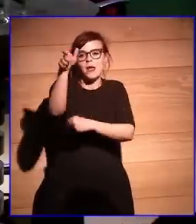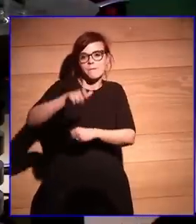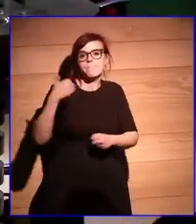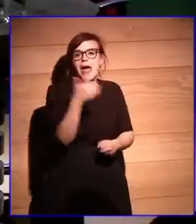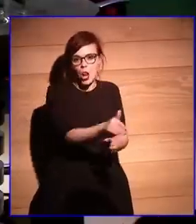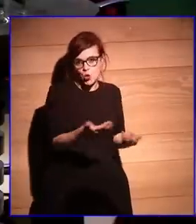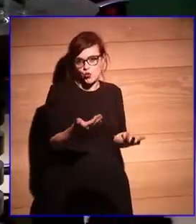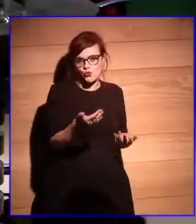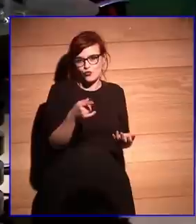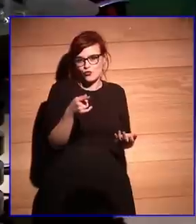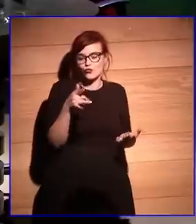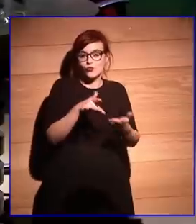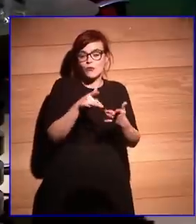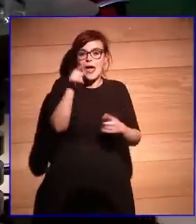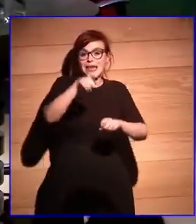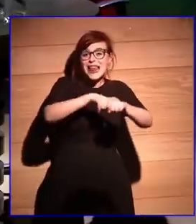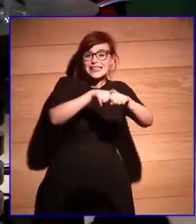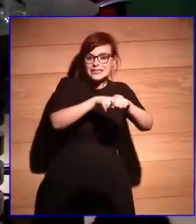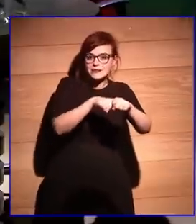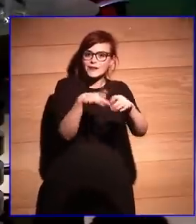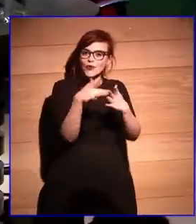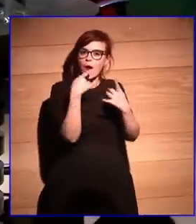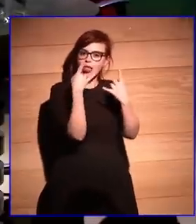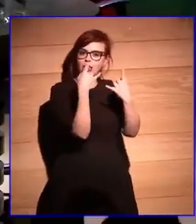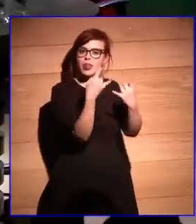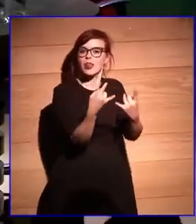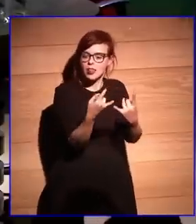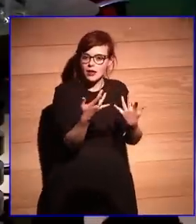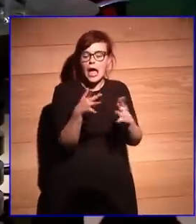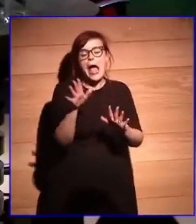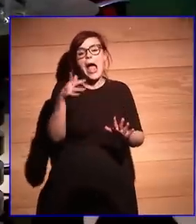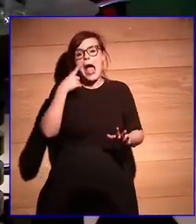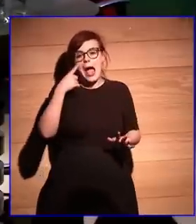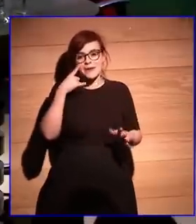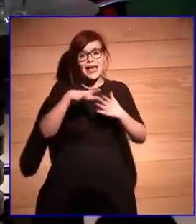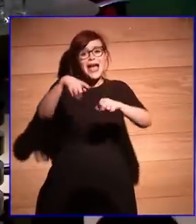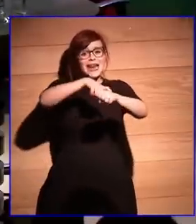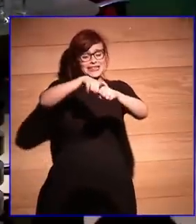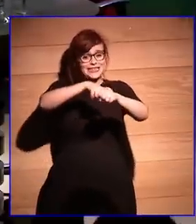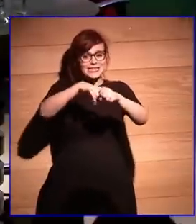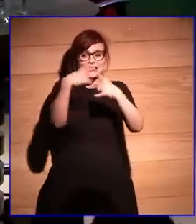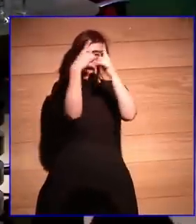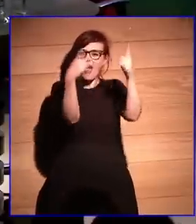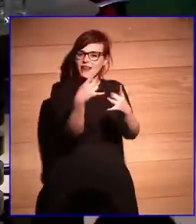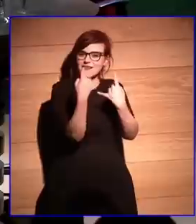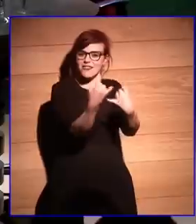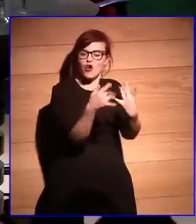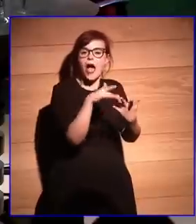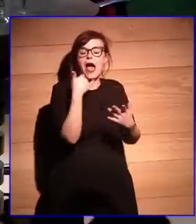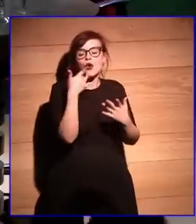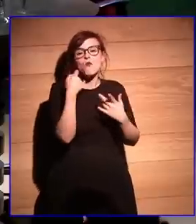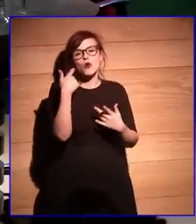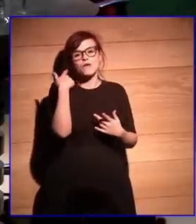Sí. Y ese malo tiene las características atractivas. Pero antes de ir a las características atractivas, tiene que haber por lo menos un